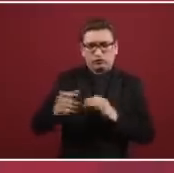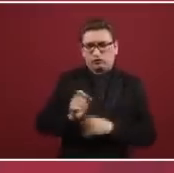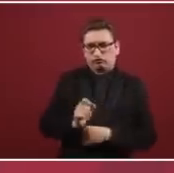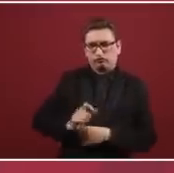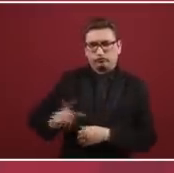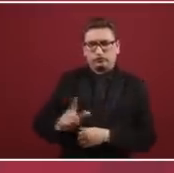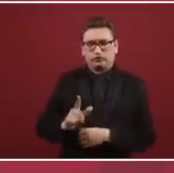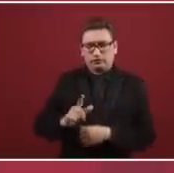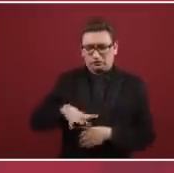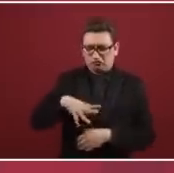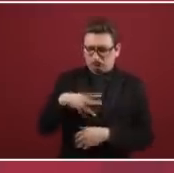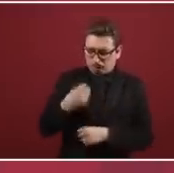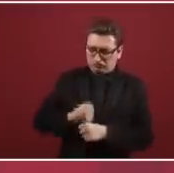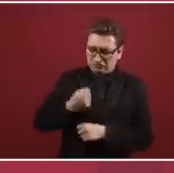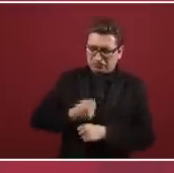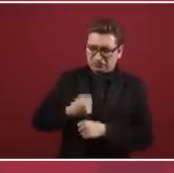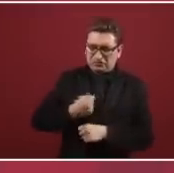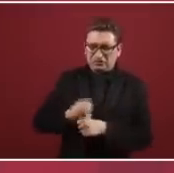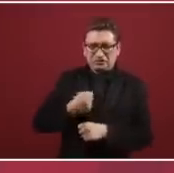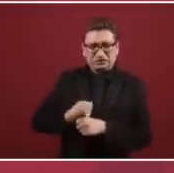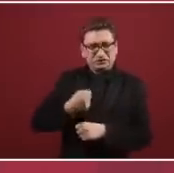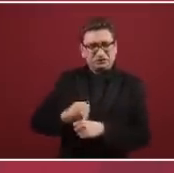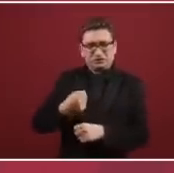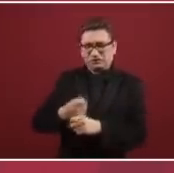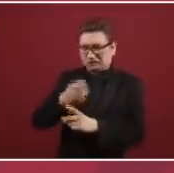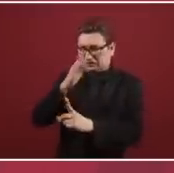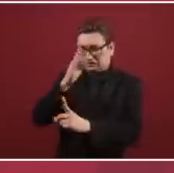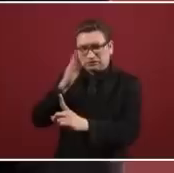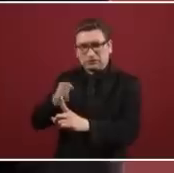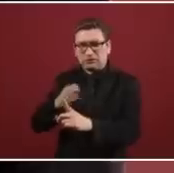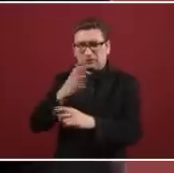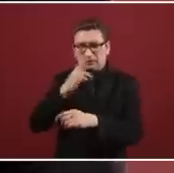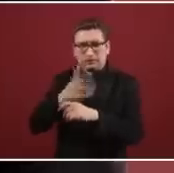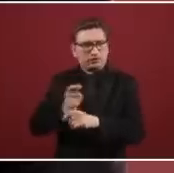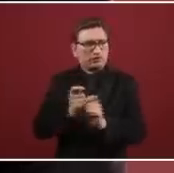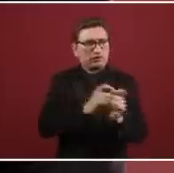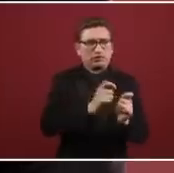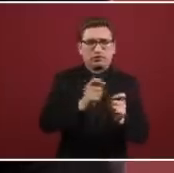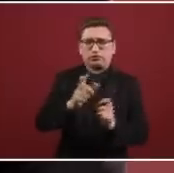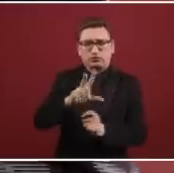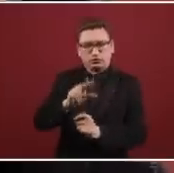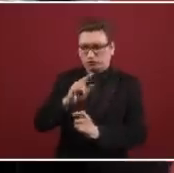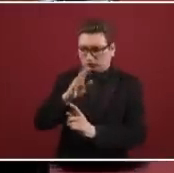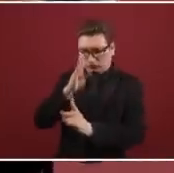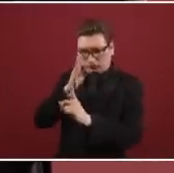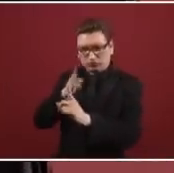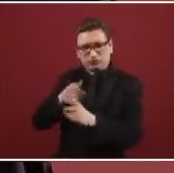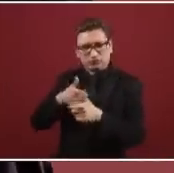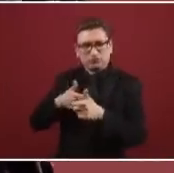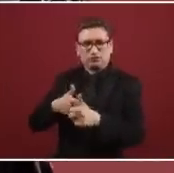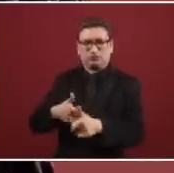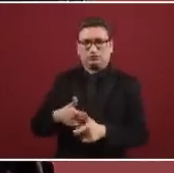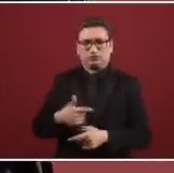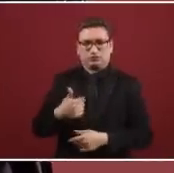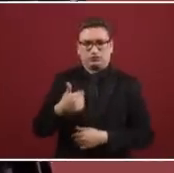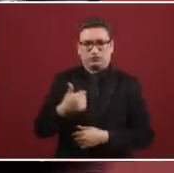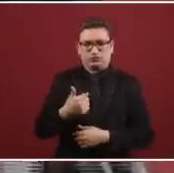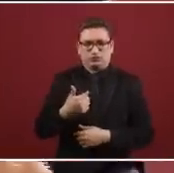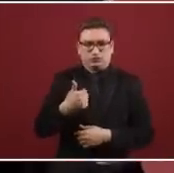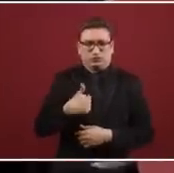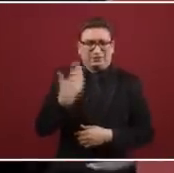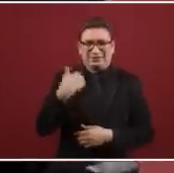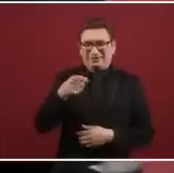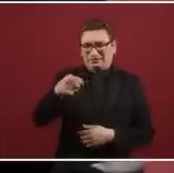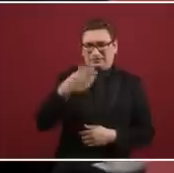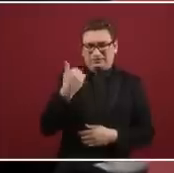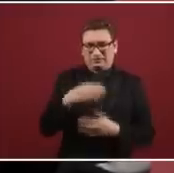y perseverancia, el no delegar, el que yo, como tú lo acabas de